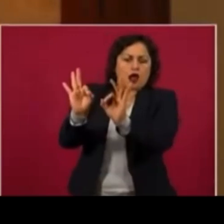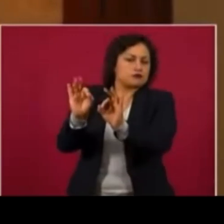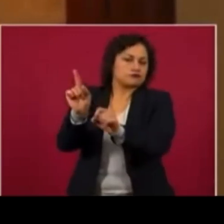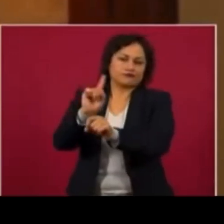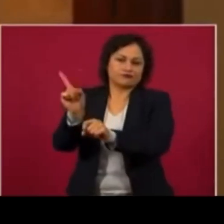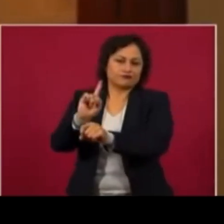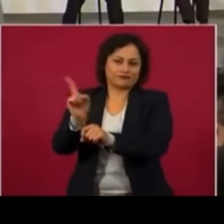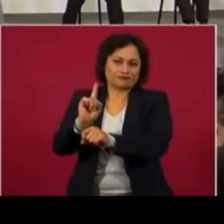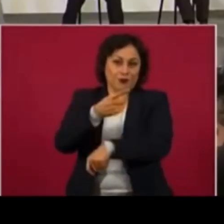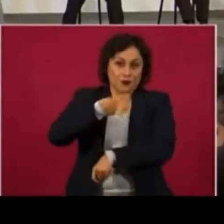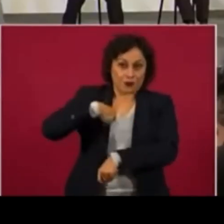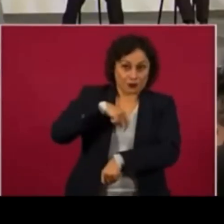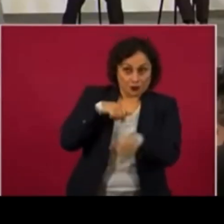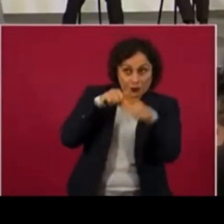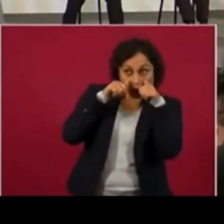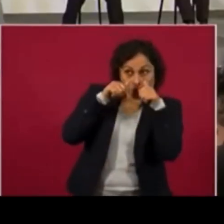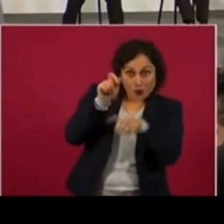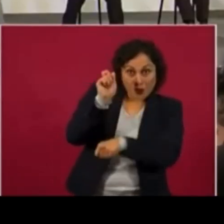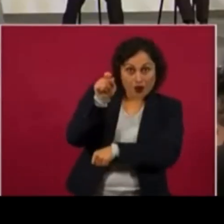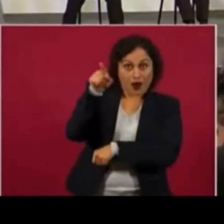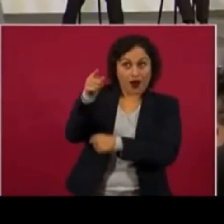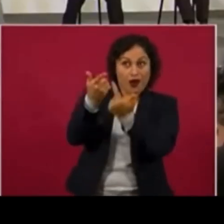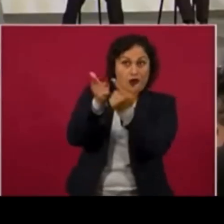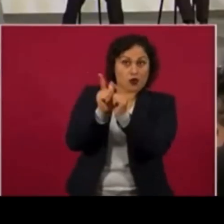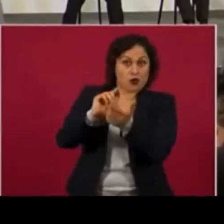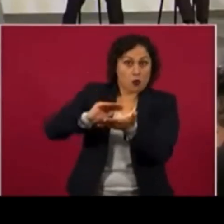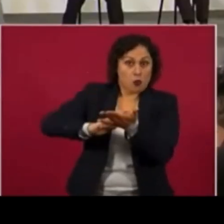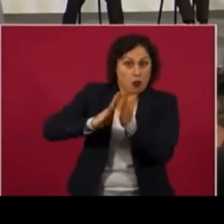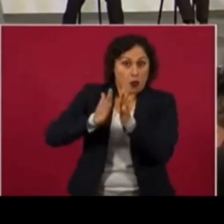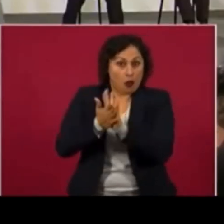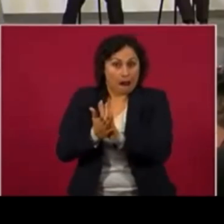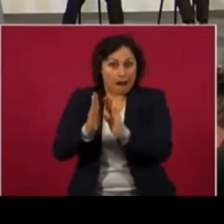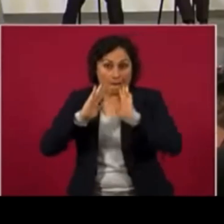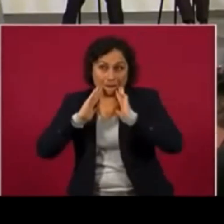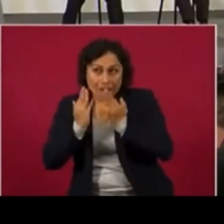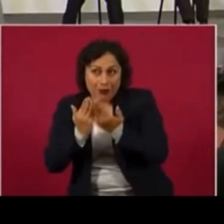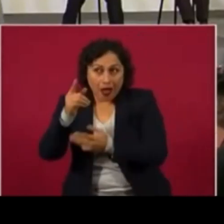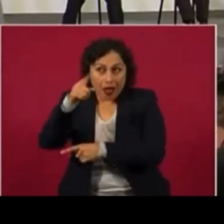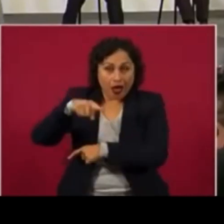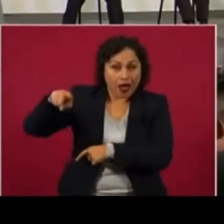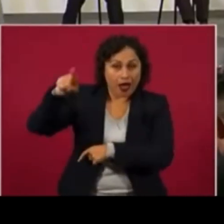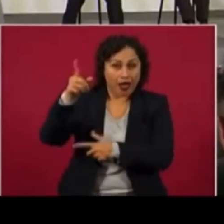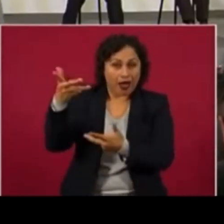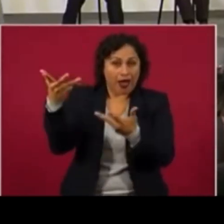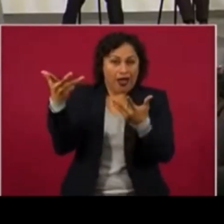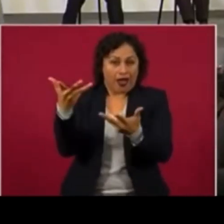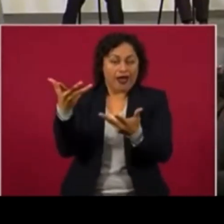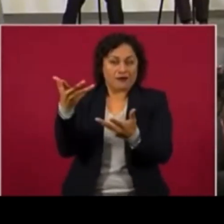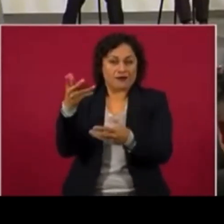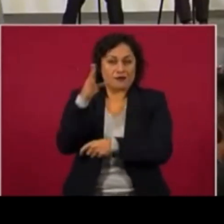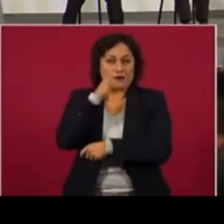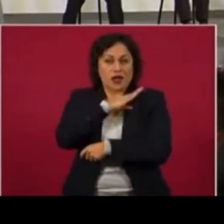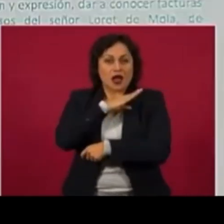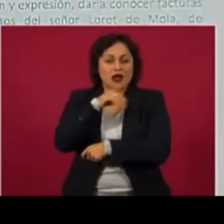impasibles los intentos de una banda de malhechores de causar nuevas